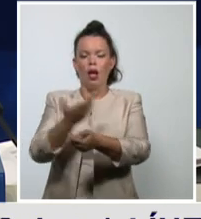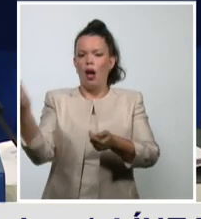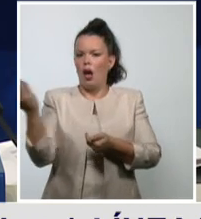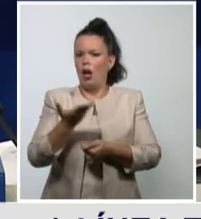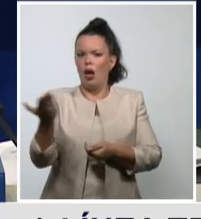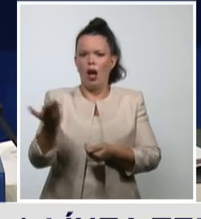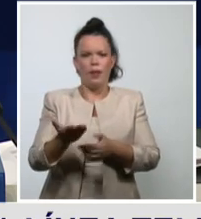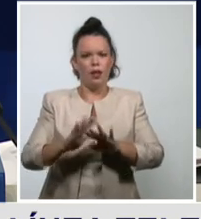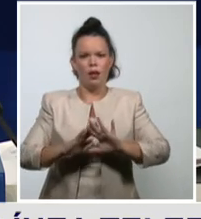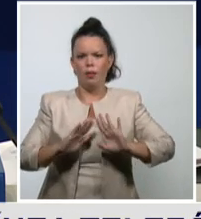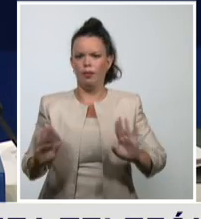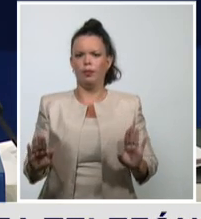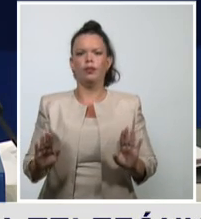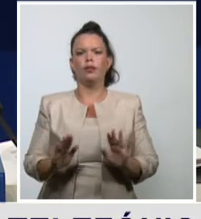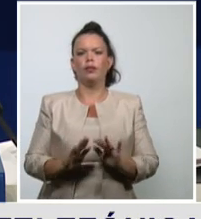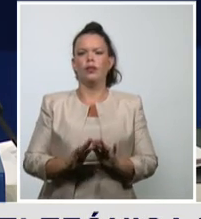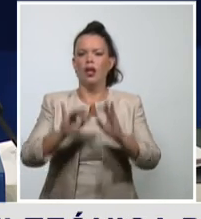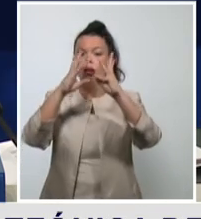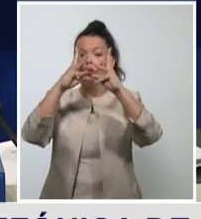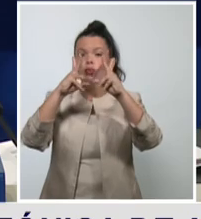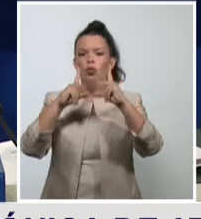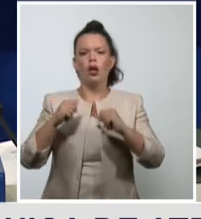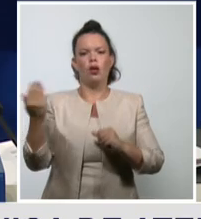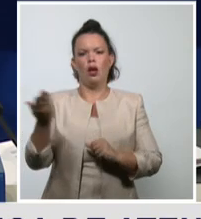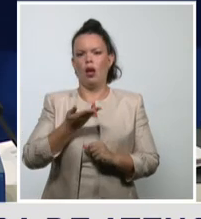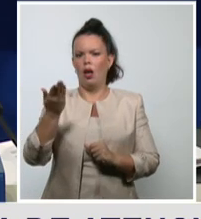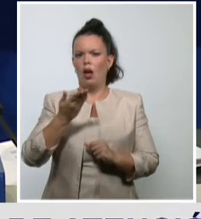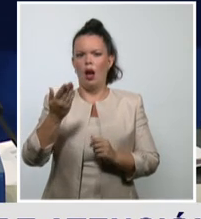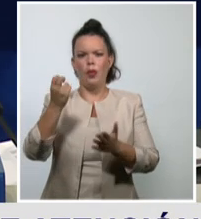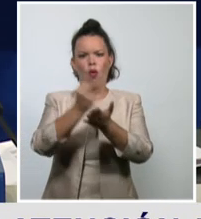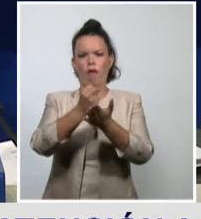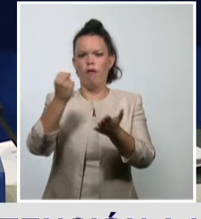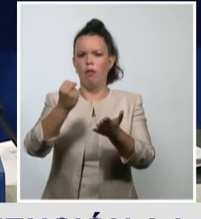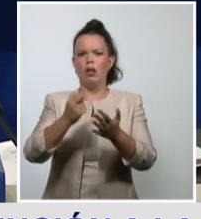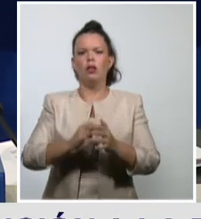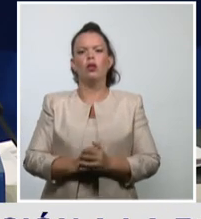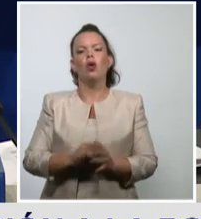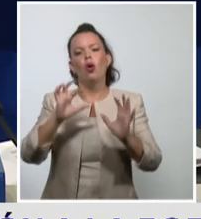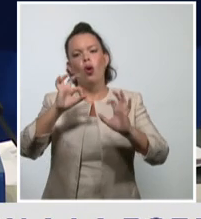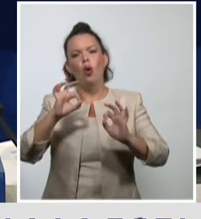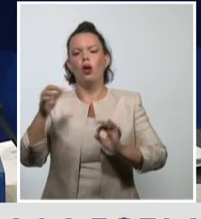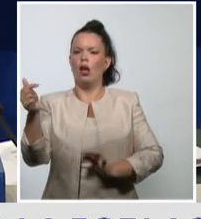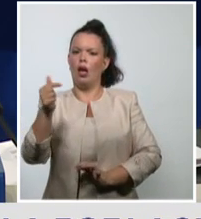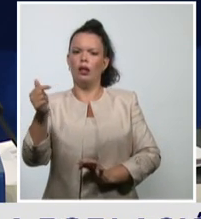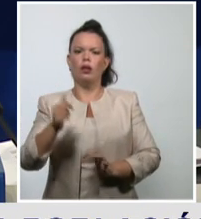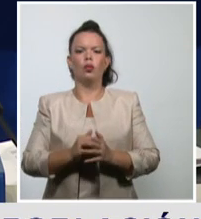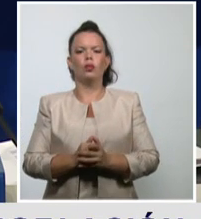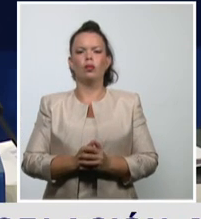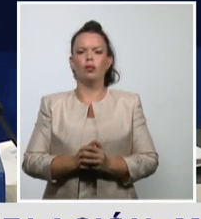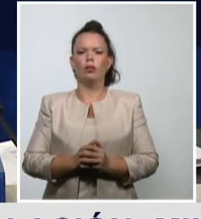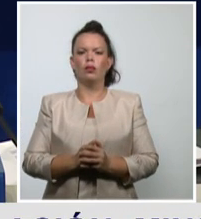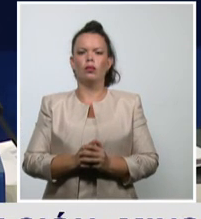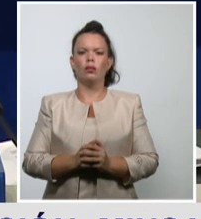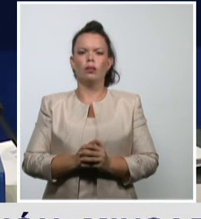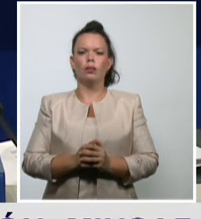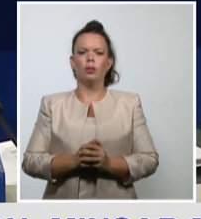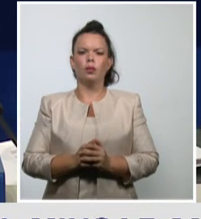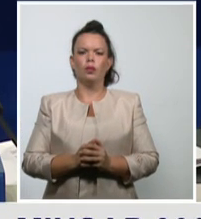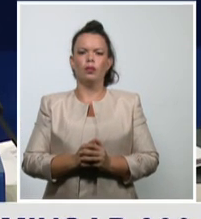valor desde el punto de vista de la confirmación de un caso de COVID-19. Y que en la medida